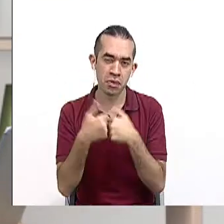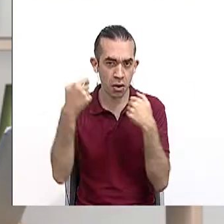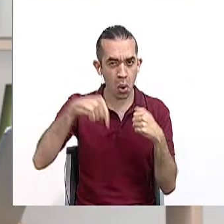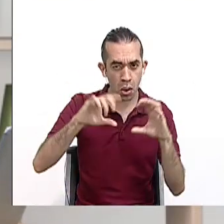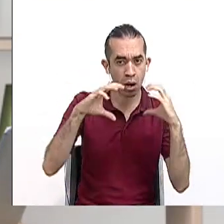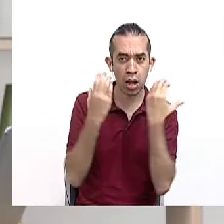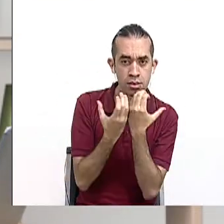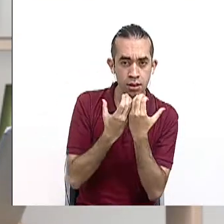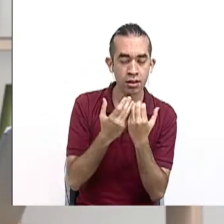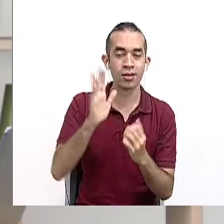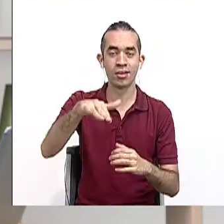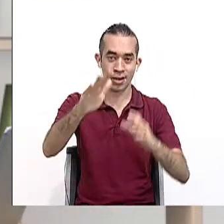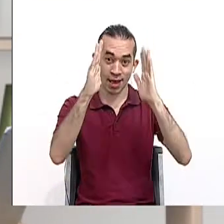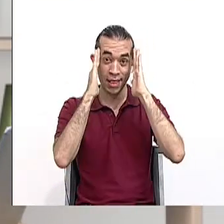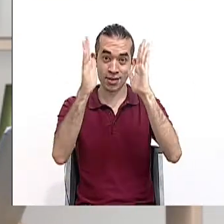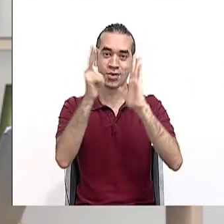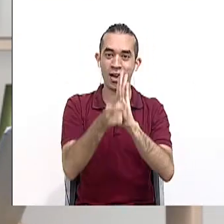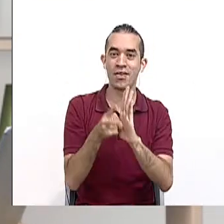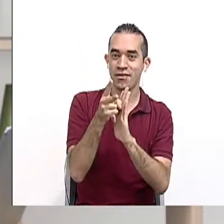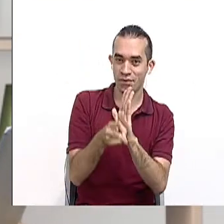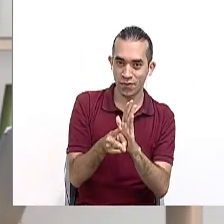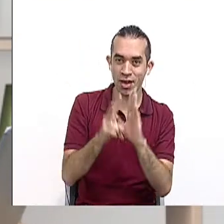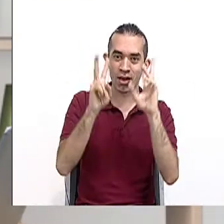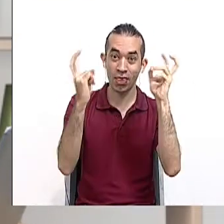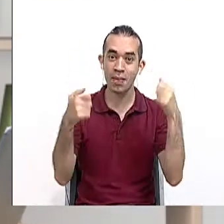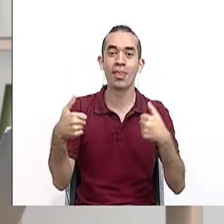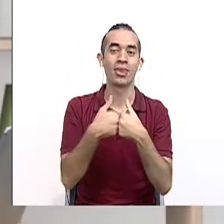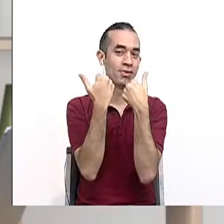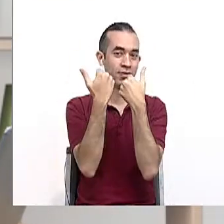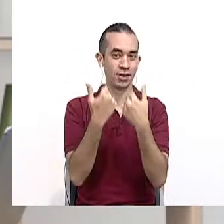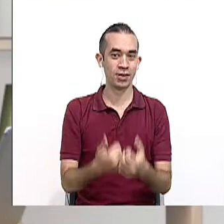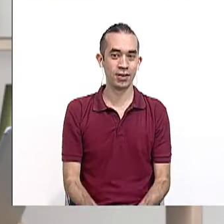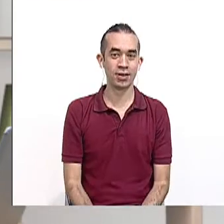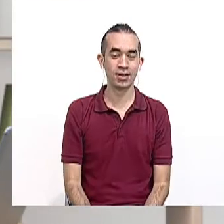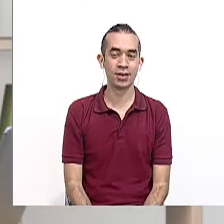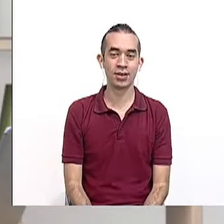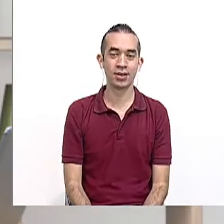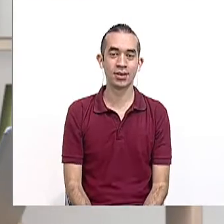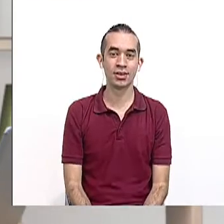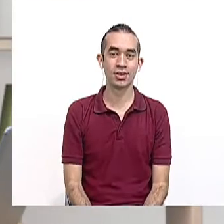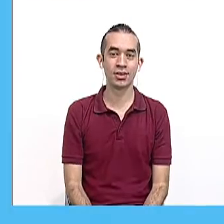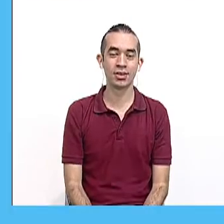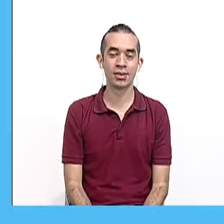Presten mucha atención al siguiente video del desafío.